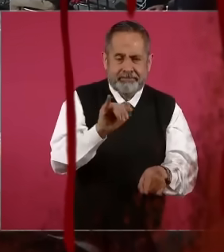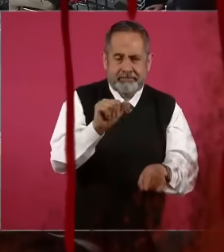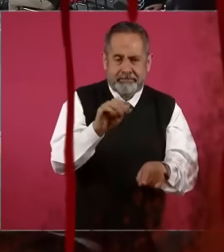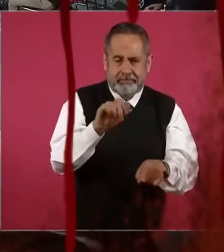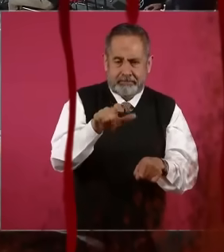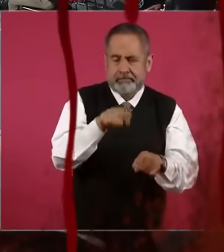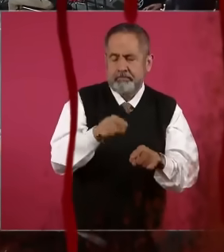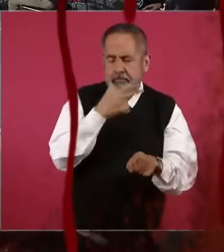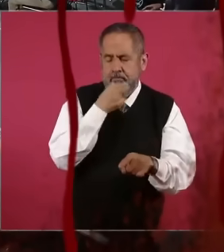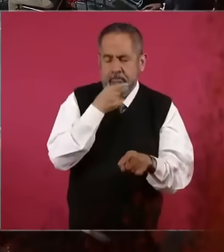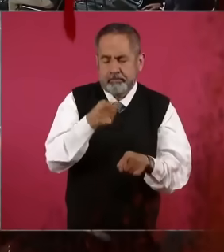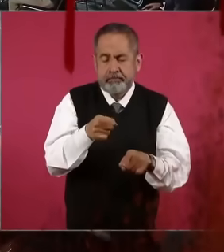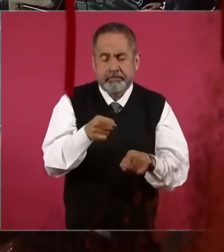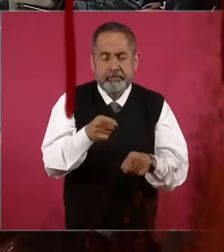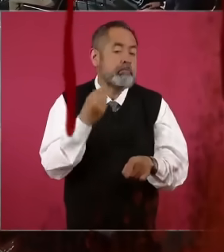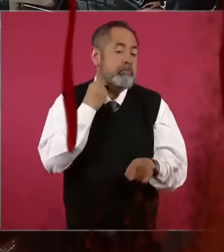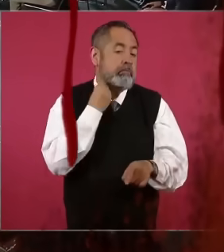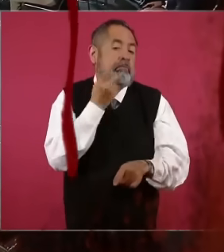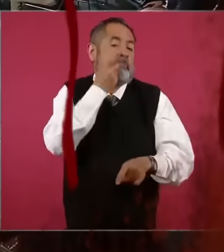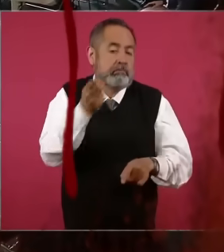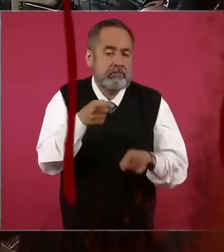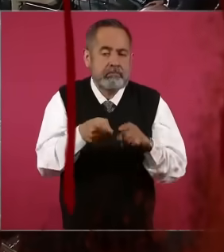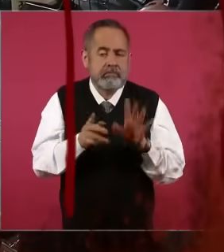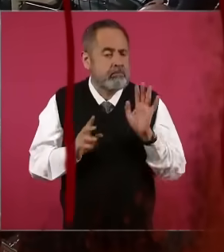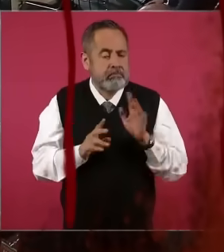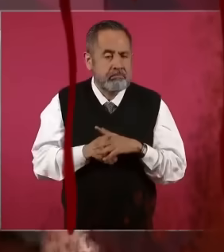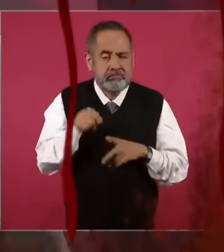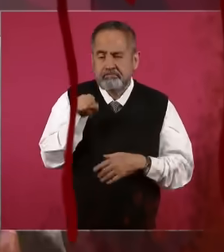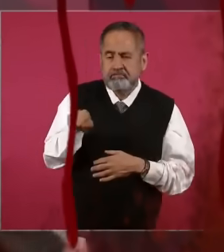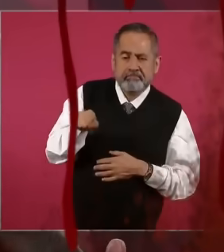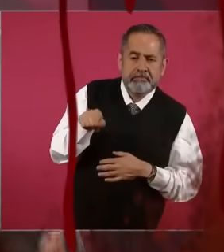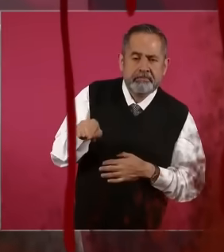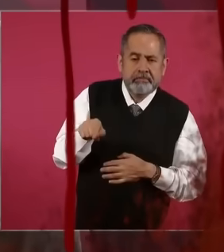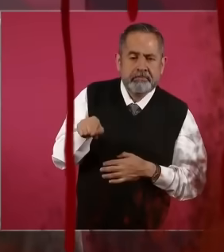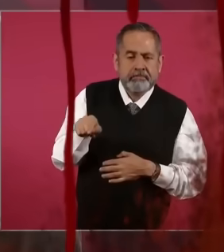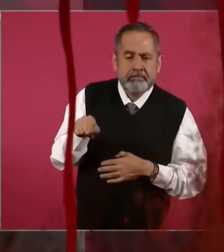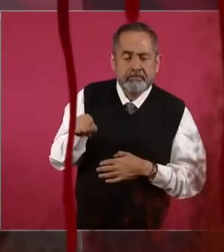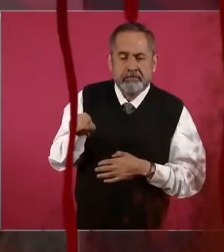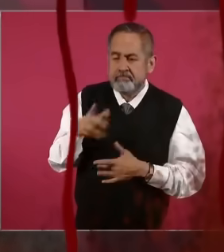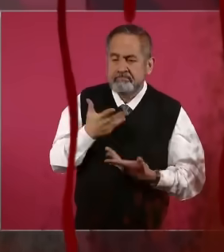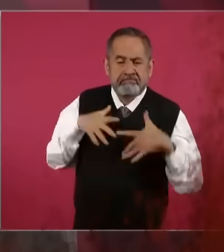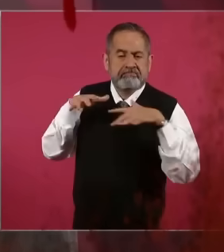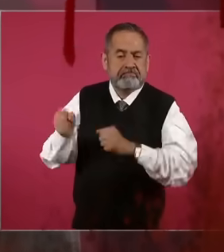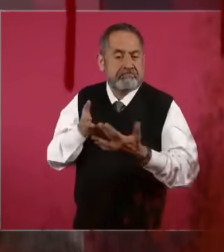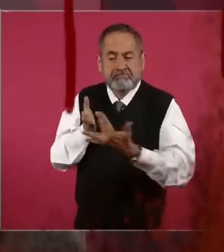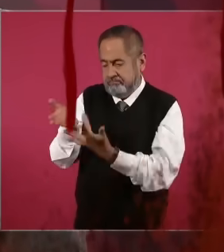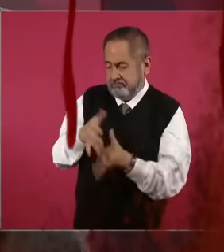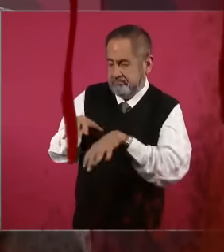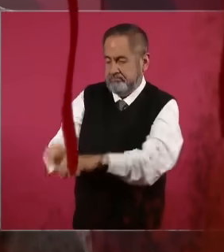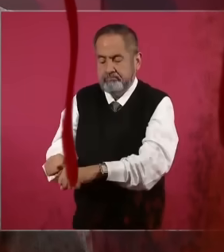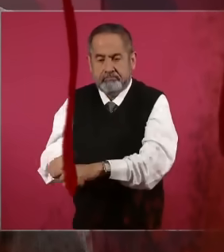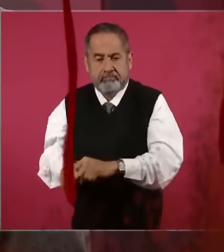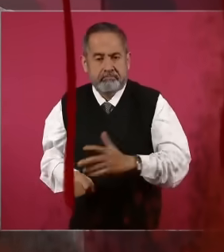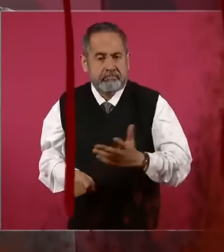los gringos, no somos capaces de cuidar nuestras aduanas, nuestras fronteras, neta. Bueno, ya lo sabíamos, ¿no? Por